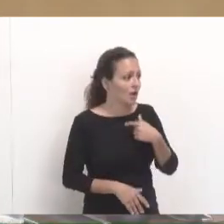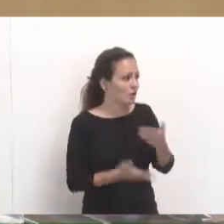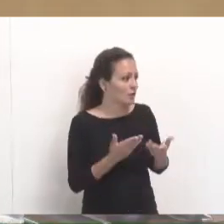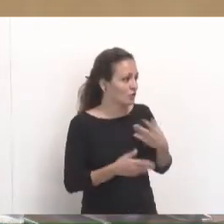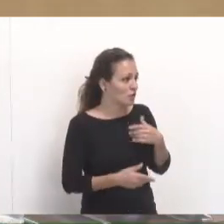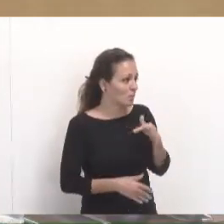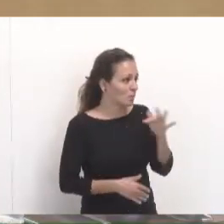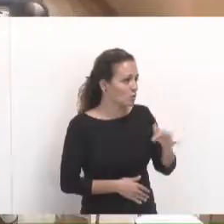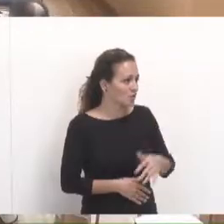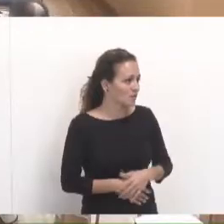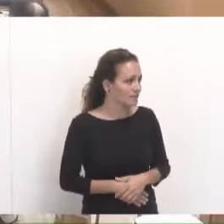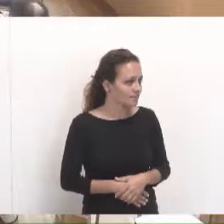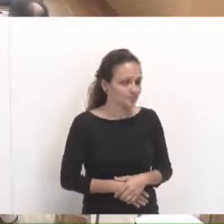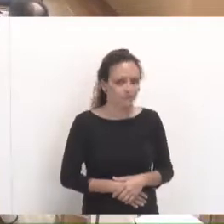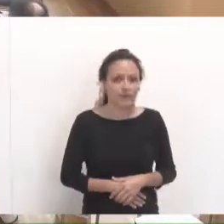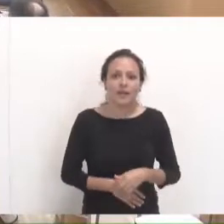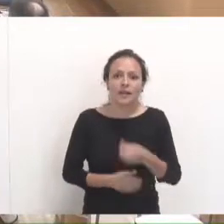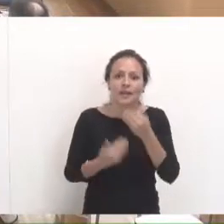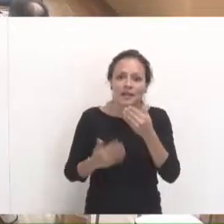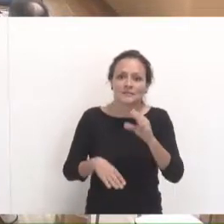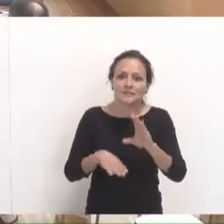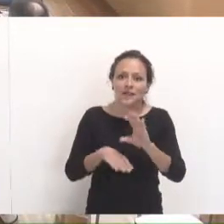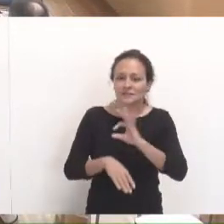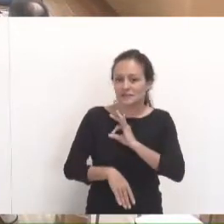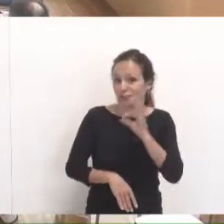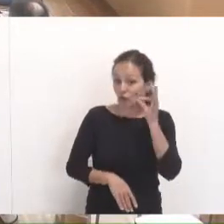gracias, señora consejera. ¿Quiere repreguntar?